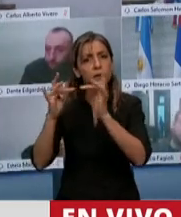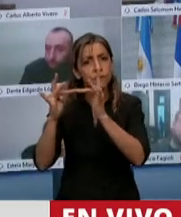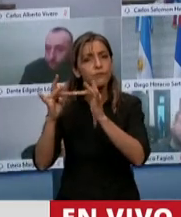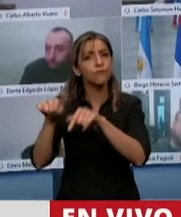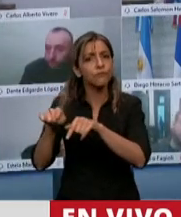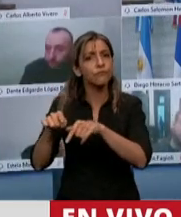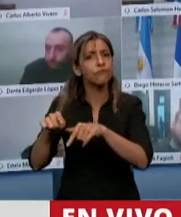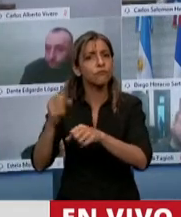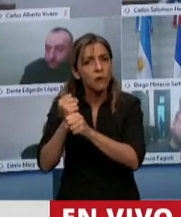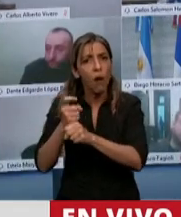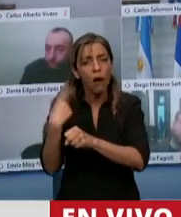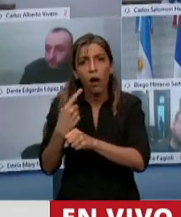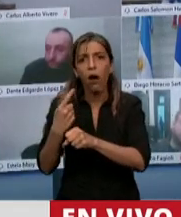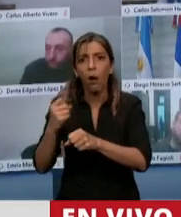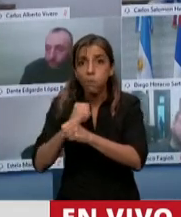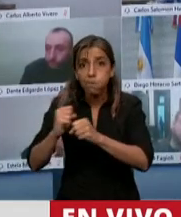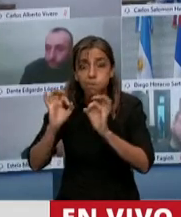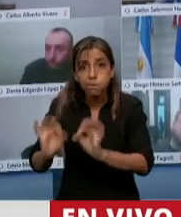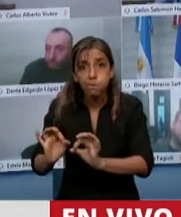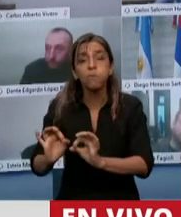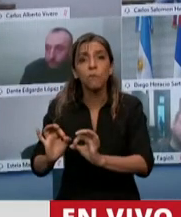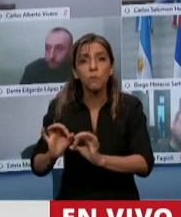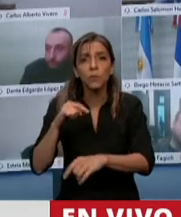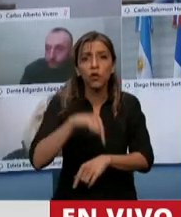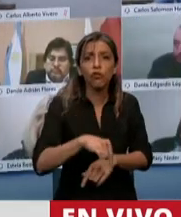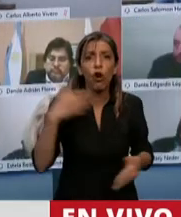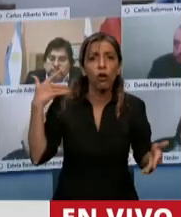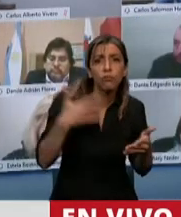de septiembre que hoy tenemos? En primer lugar,